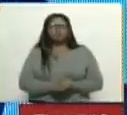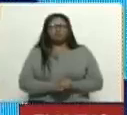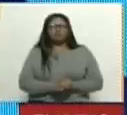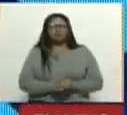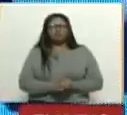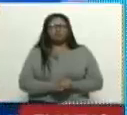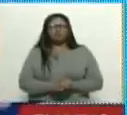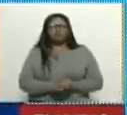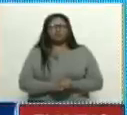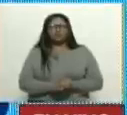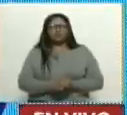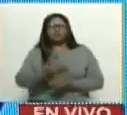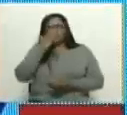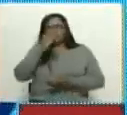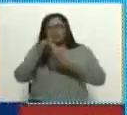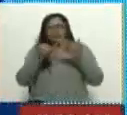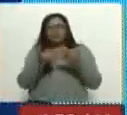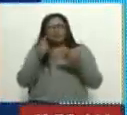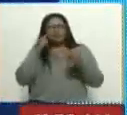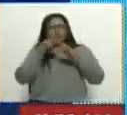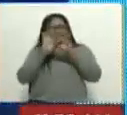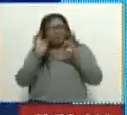hablar de democracia